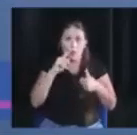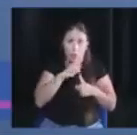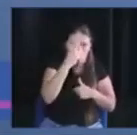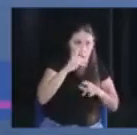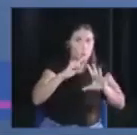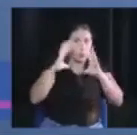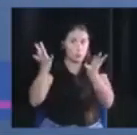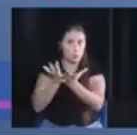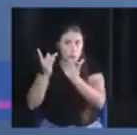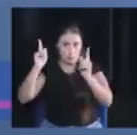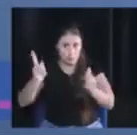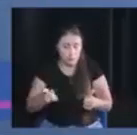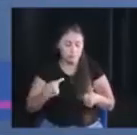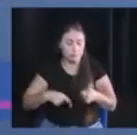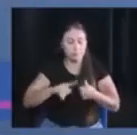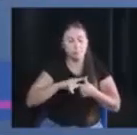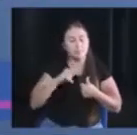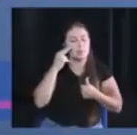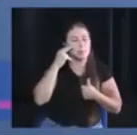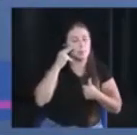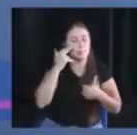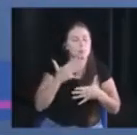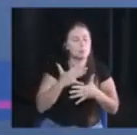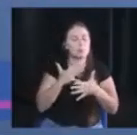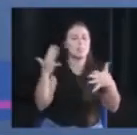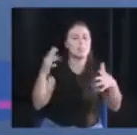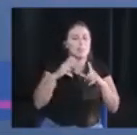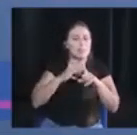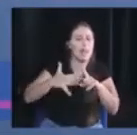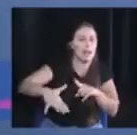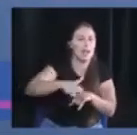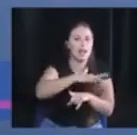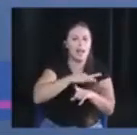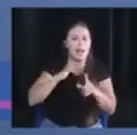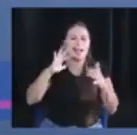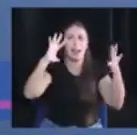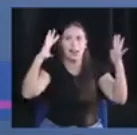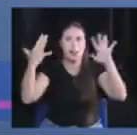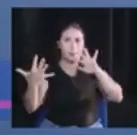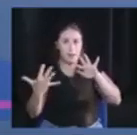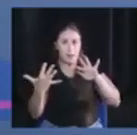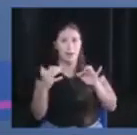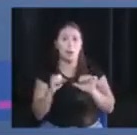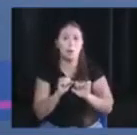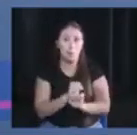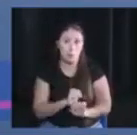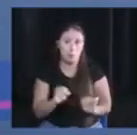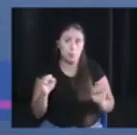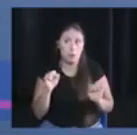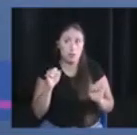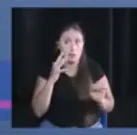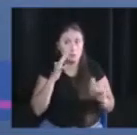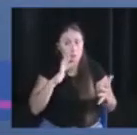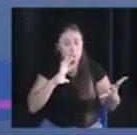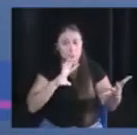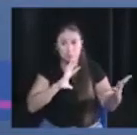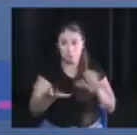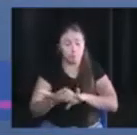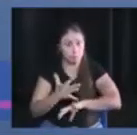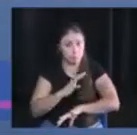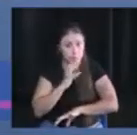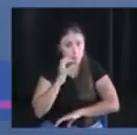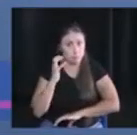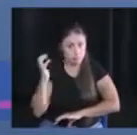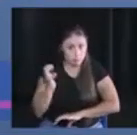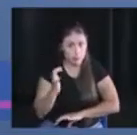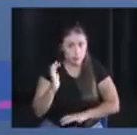Primero, gran problemática ambiental y climática. Puede ser una catástrofe. No es